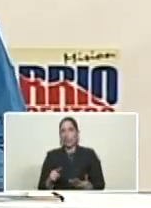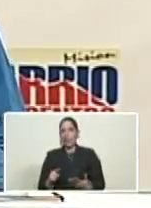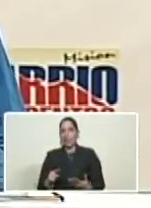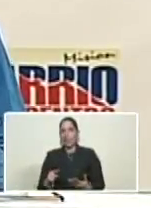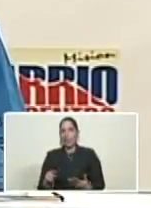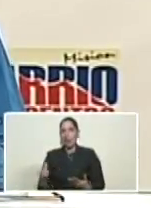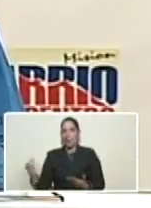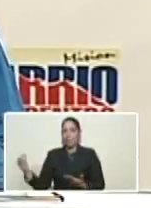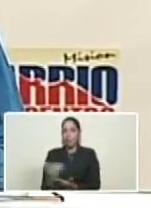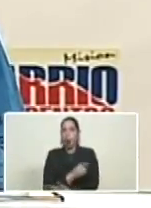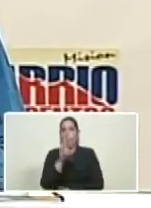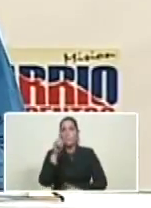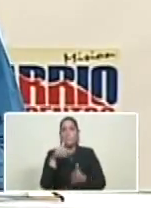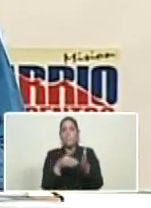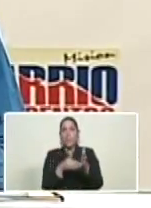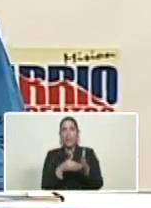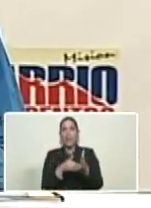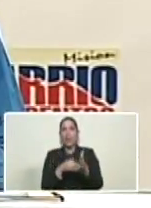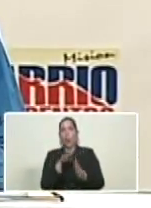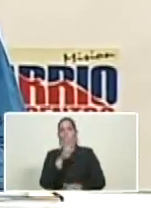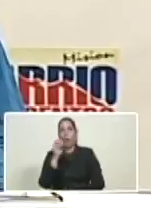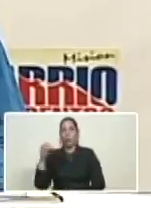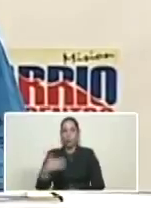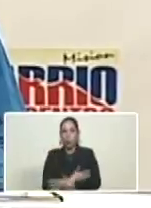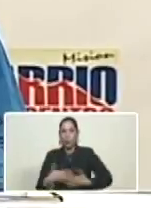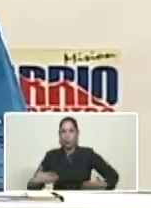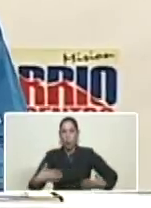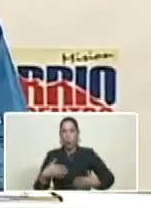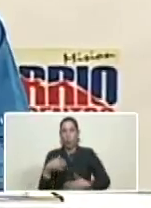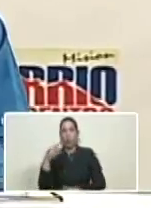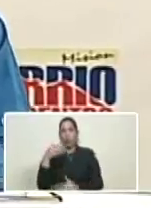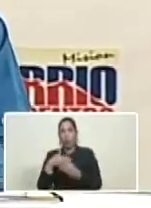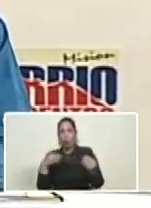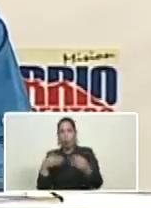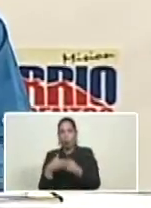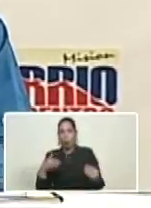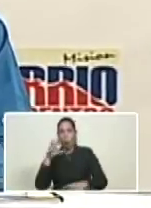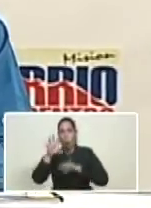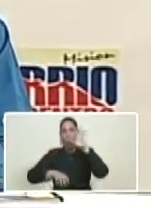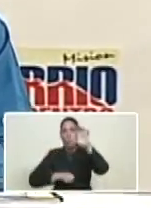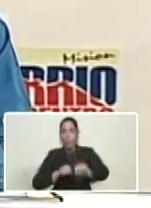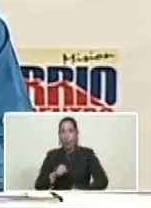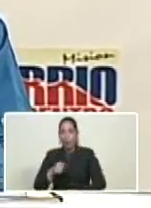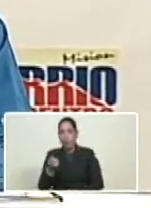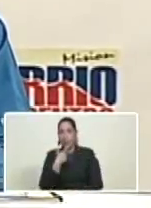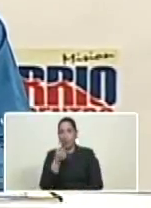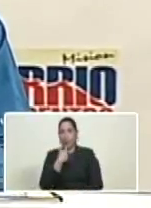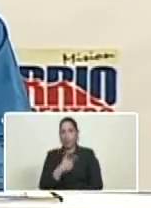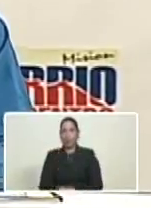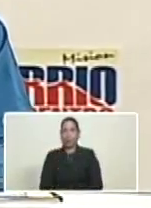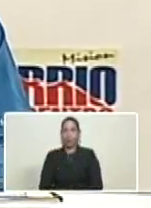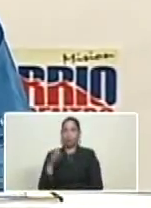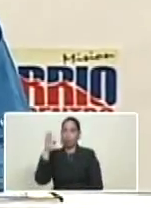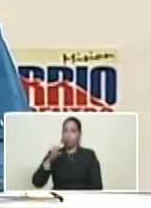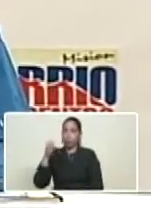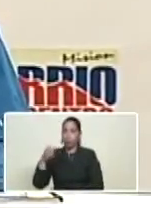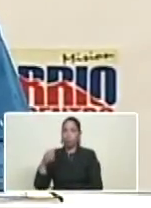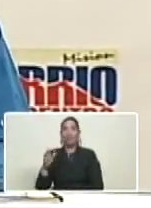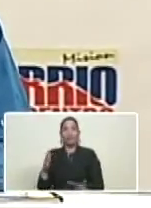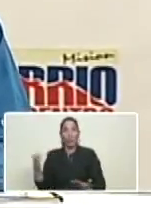1.400 millones de dólares para comprar medicamentos en el Euroclear. Nos tienen secuestrado.